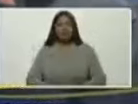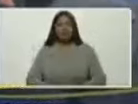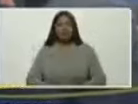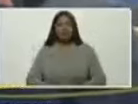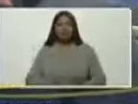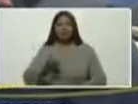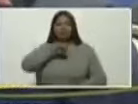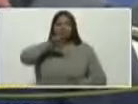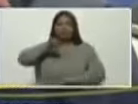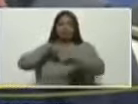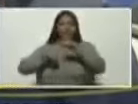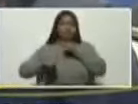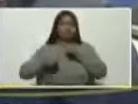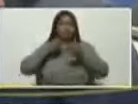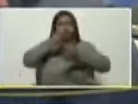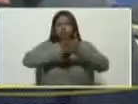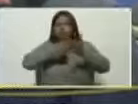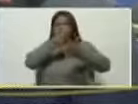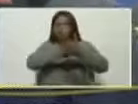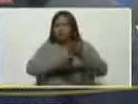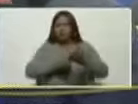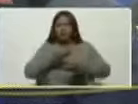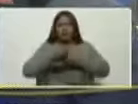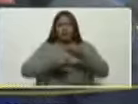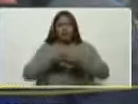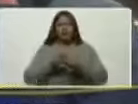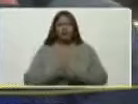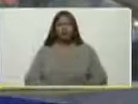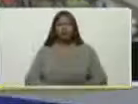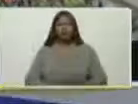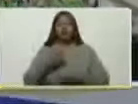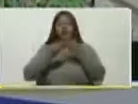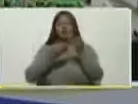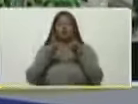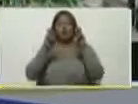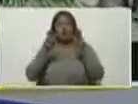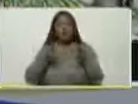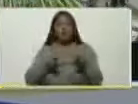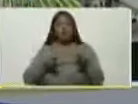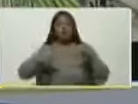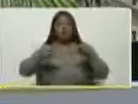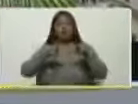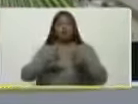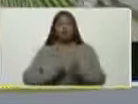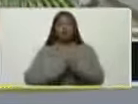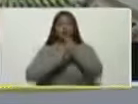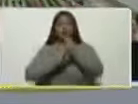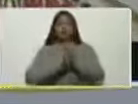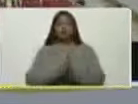nadando contra la corriente, de construir una nueva doctrina